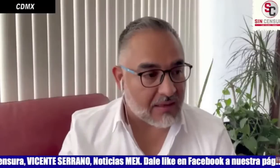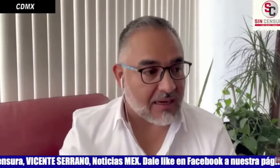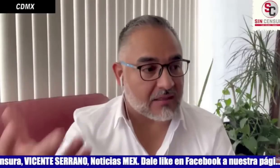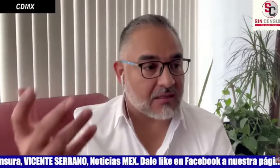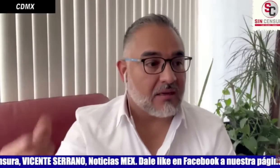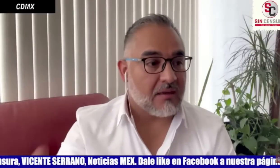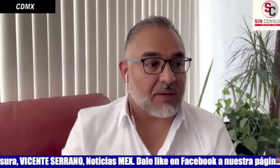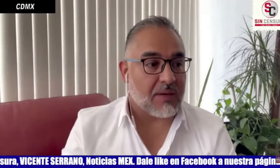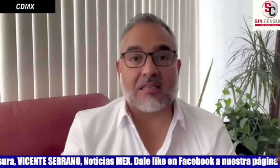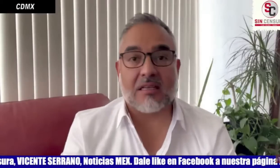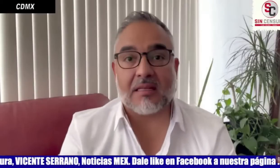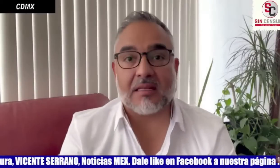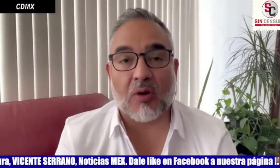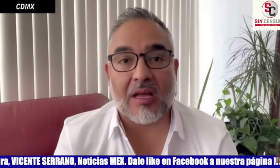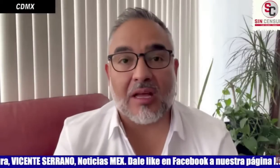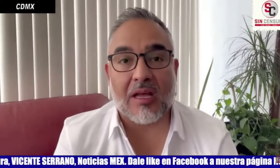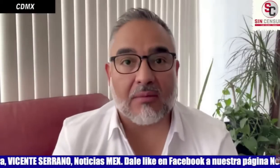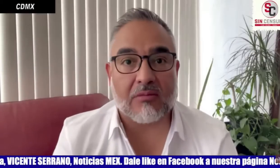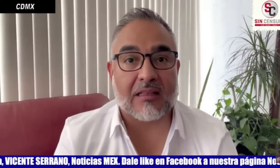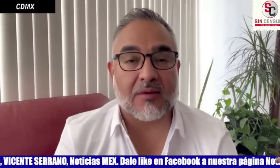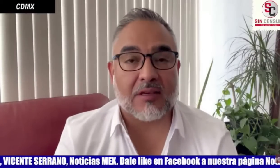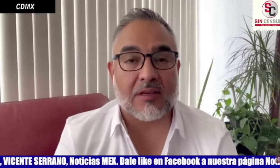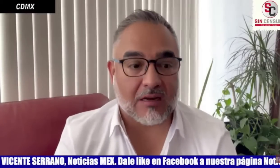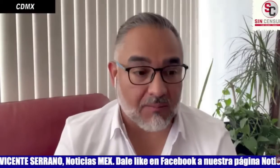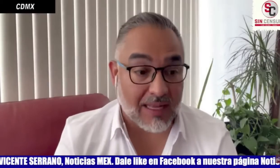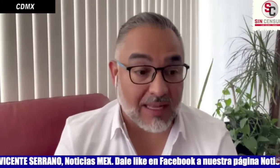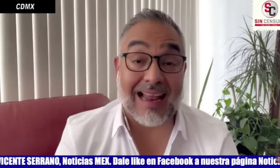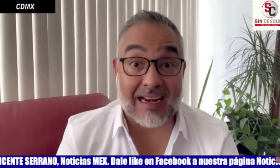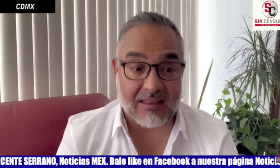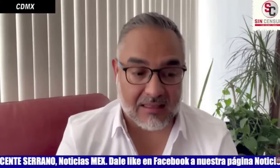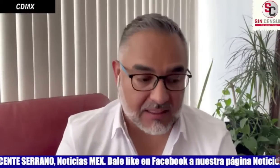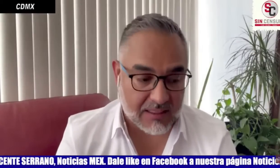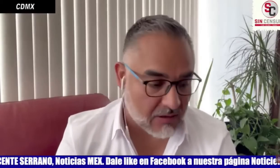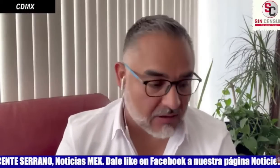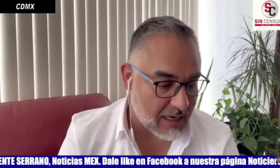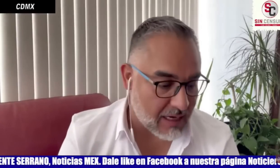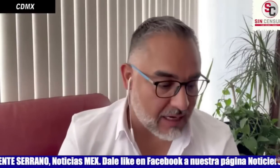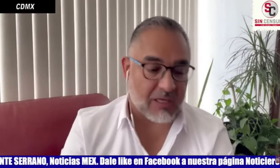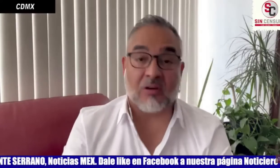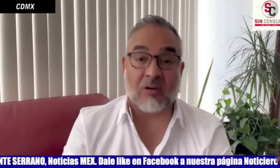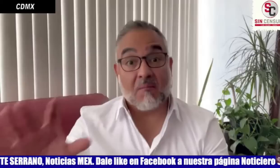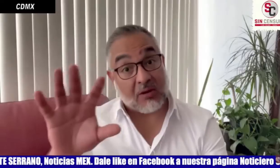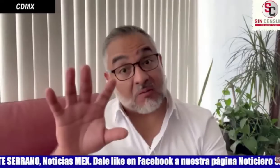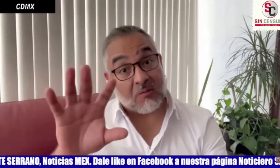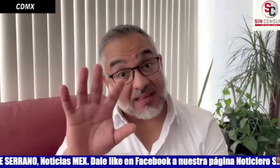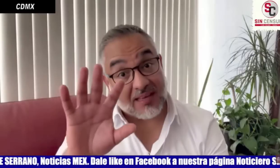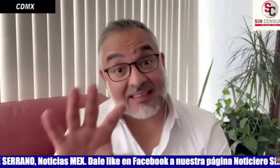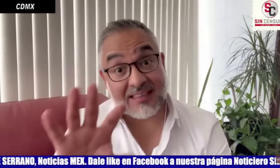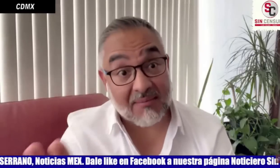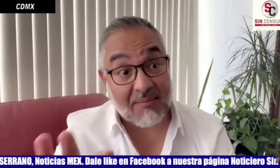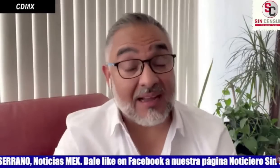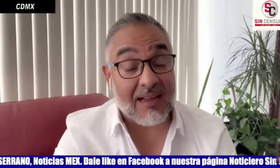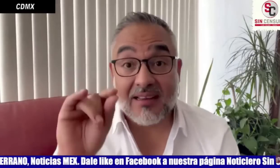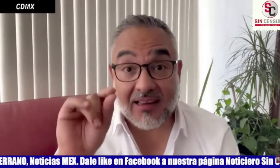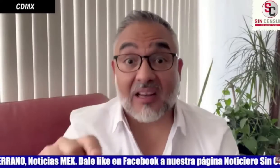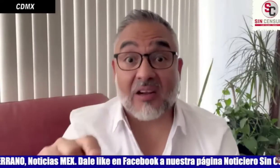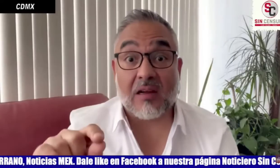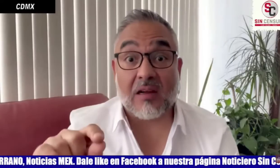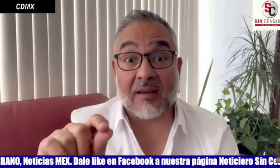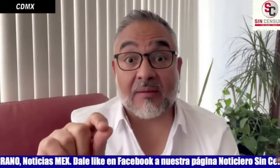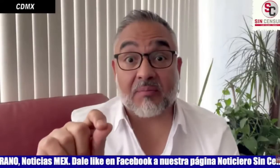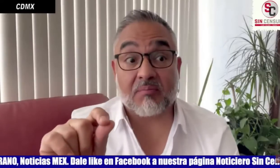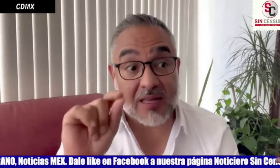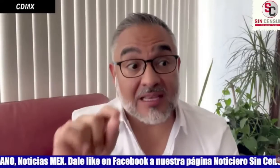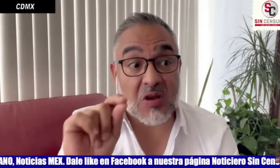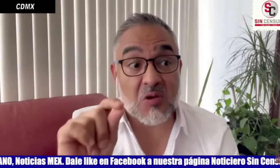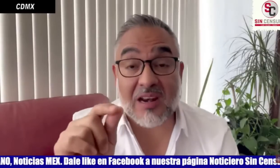Ricardo, mientras precisamente proyectábamos la entrevista completa, la larga entrevista con Manuel Espino, pero este tema creo